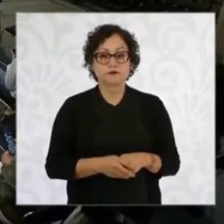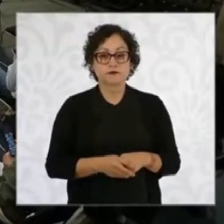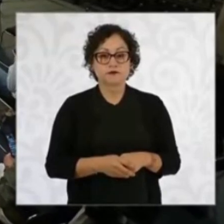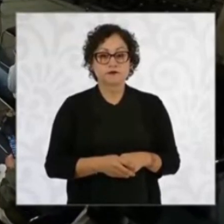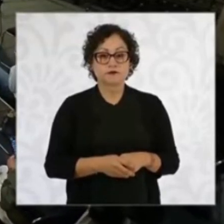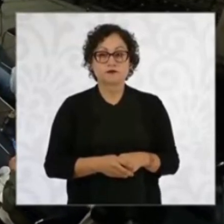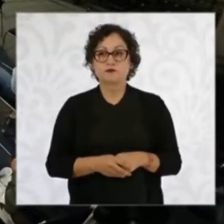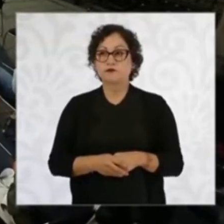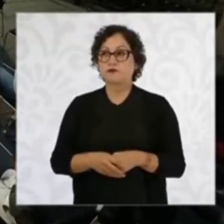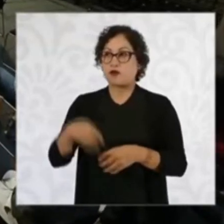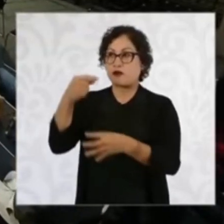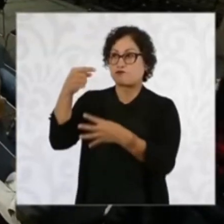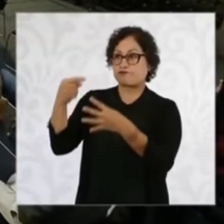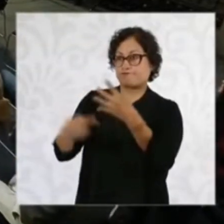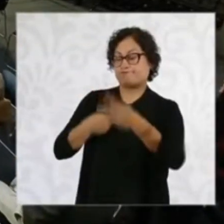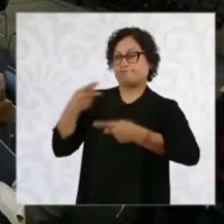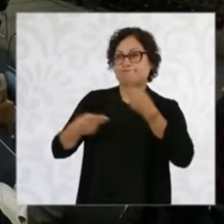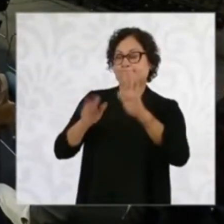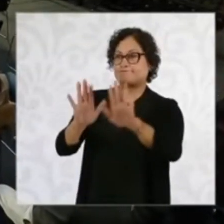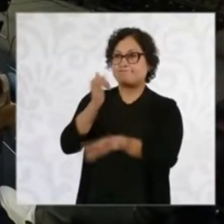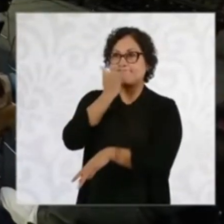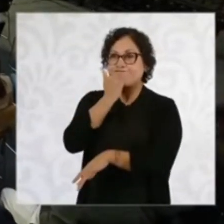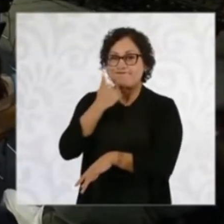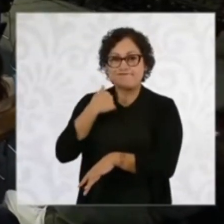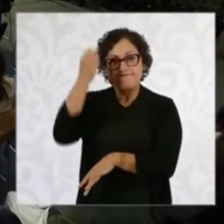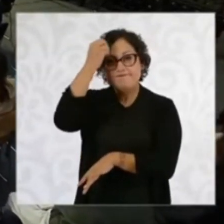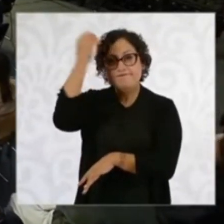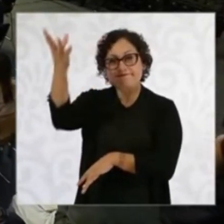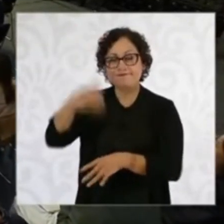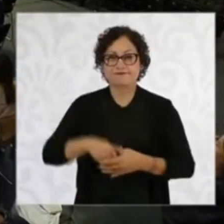Pues fueron muchas preguntas, ya no me acuerdo cuál fue la primera.